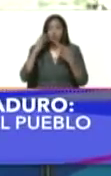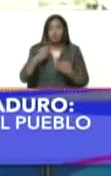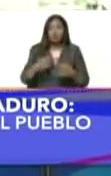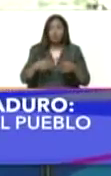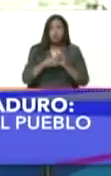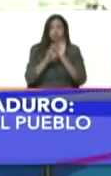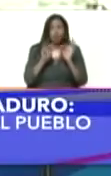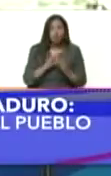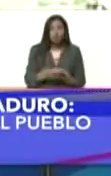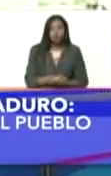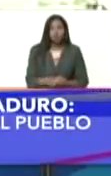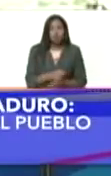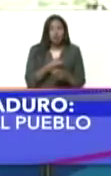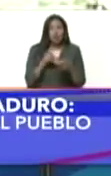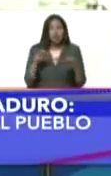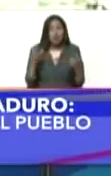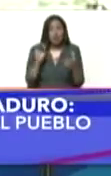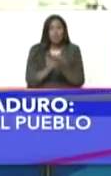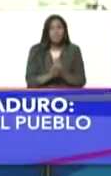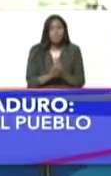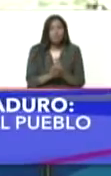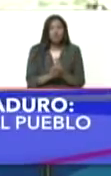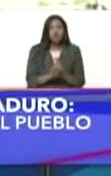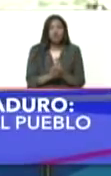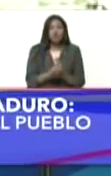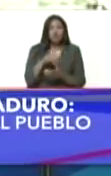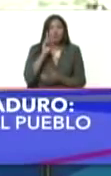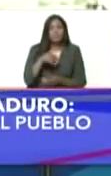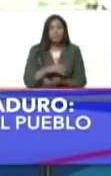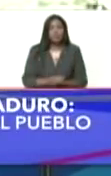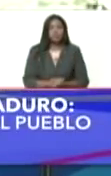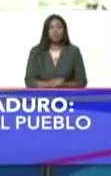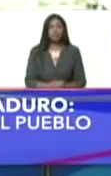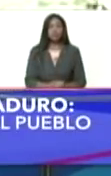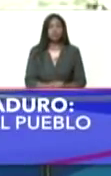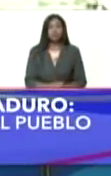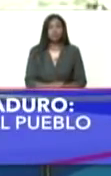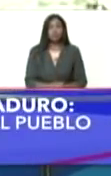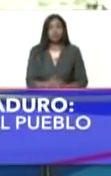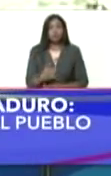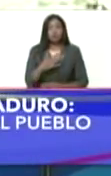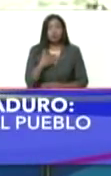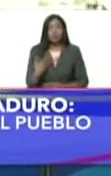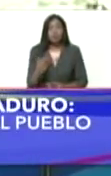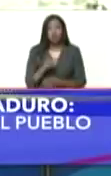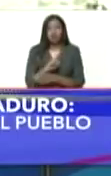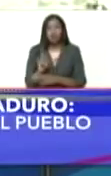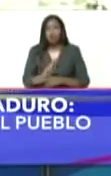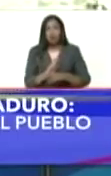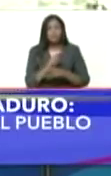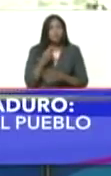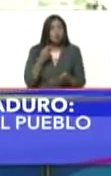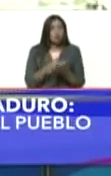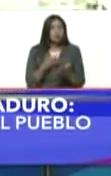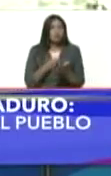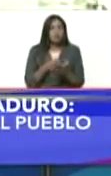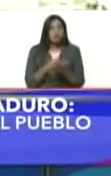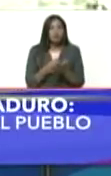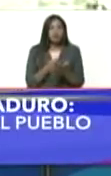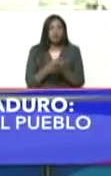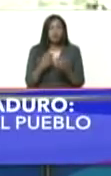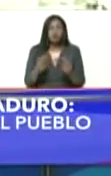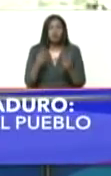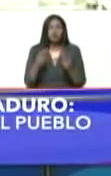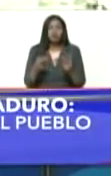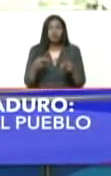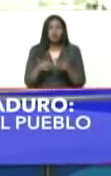Villarroel, general, compañero, amigo, yo quiero acelerar la inversión y el